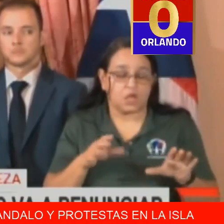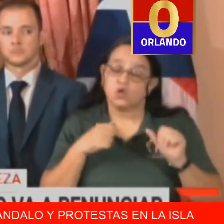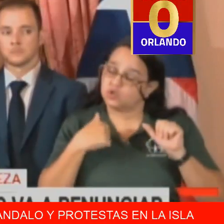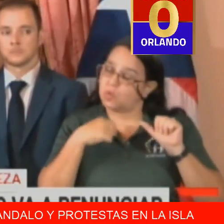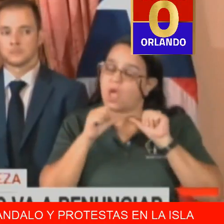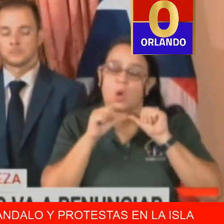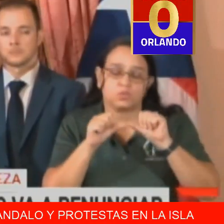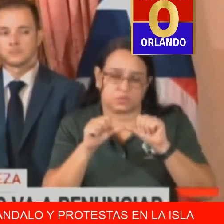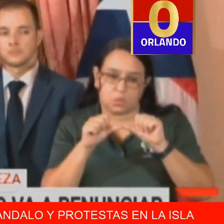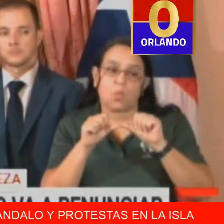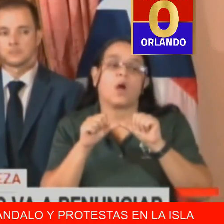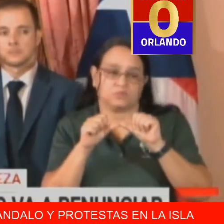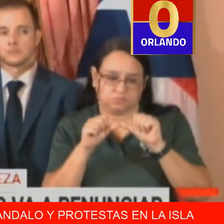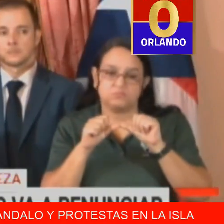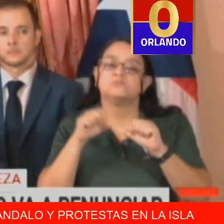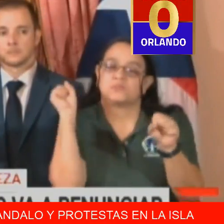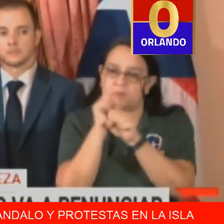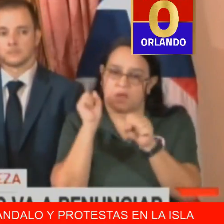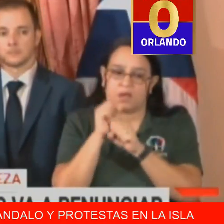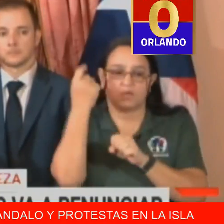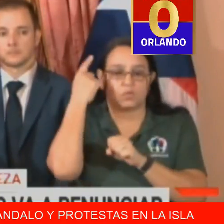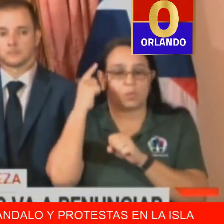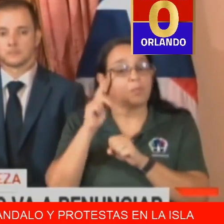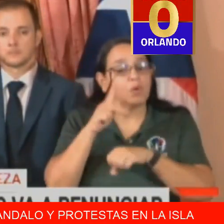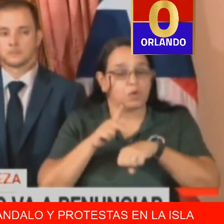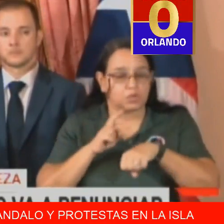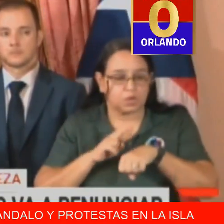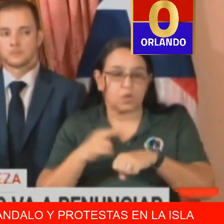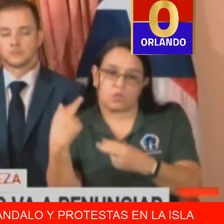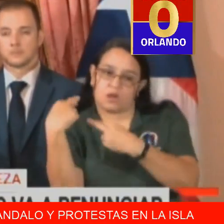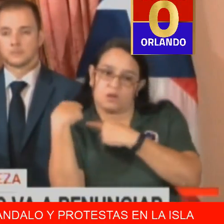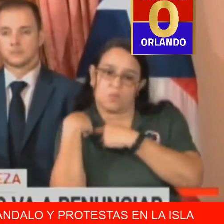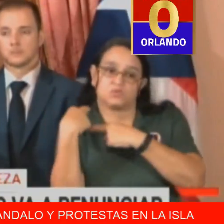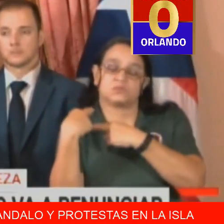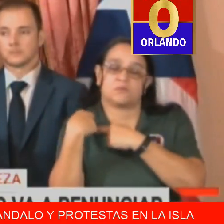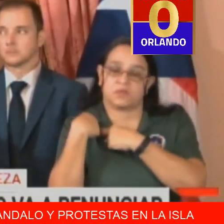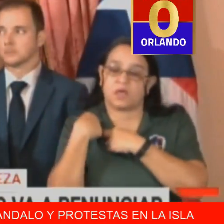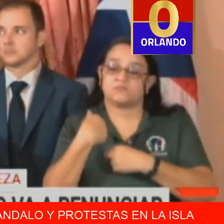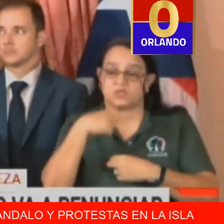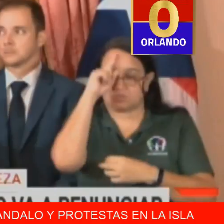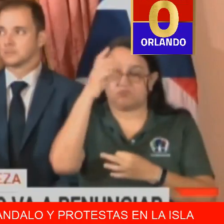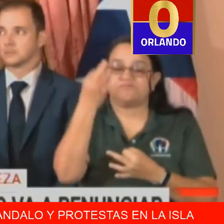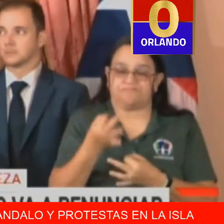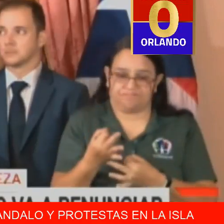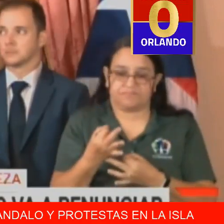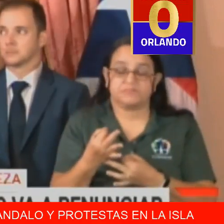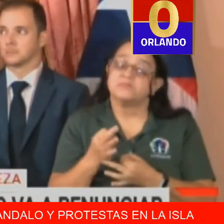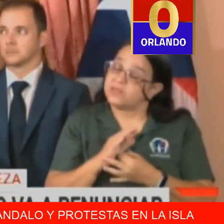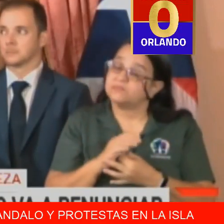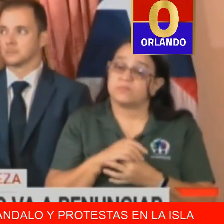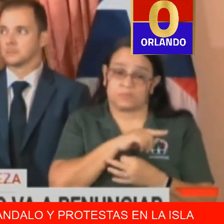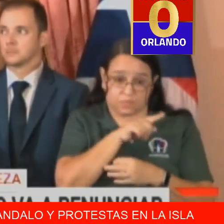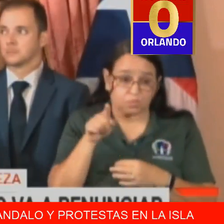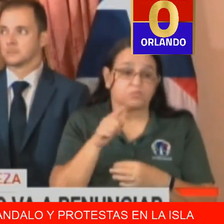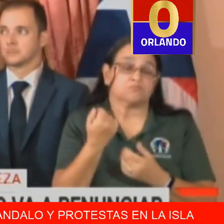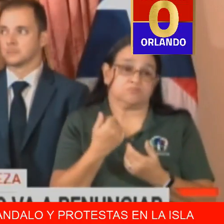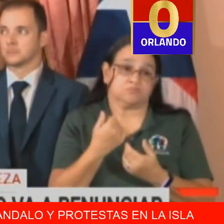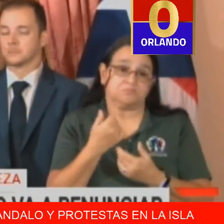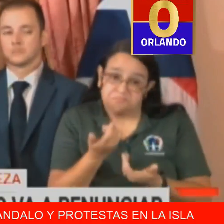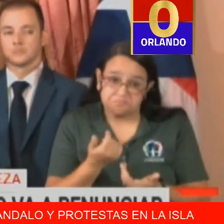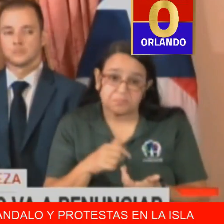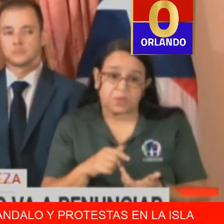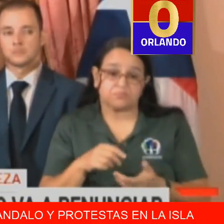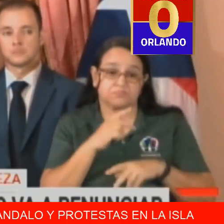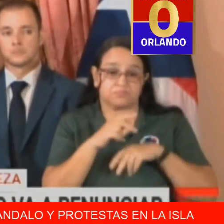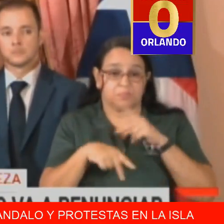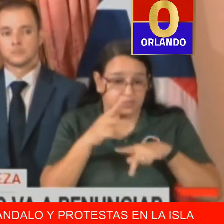trabajando por el pueblo de Puerto Rico. Es una responsabilidad que he asumido, que me delegó el pueblo, y mi compromiso